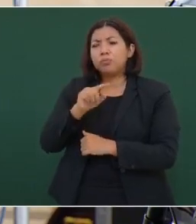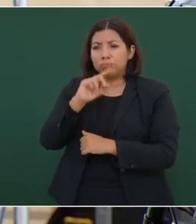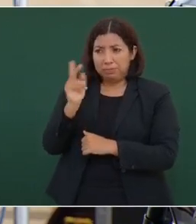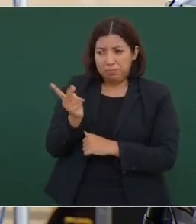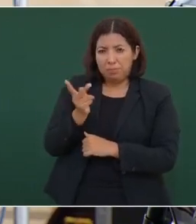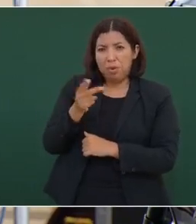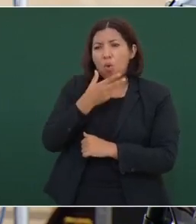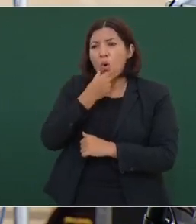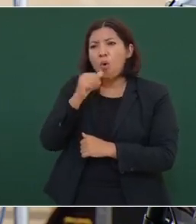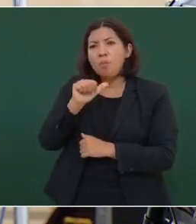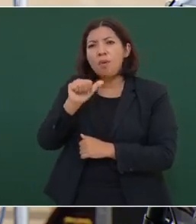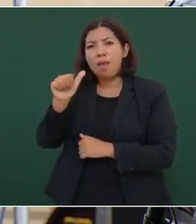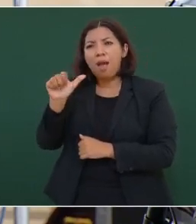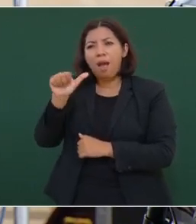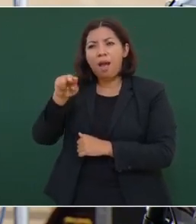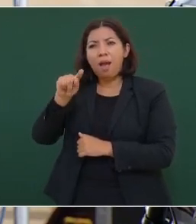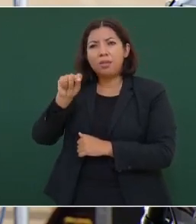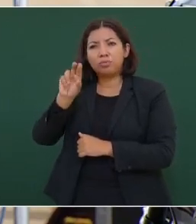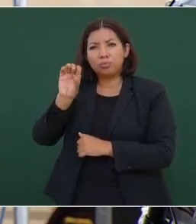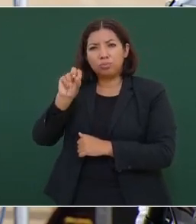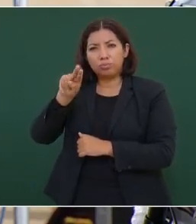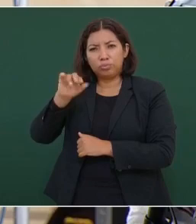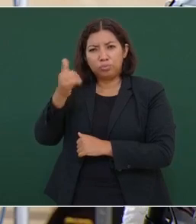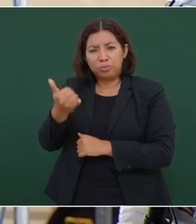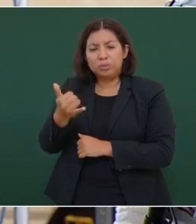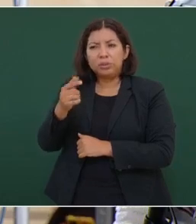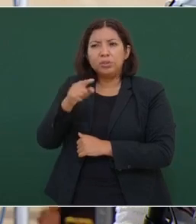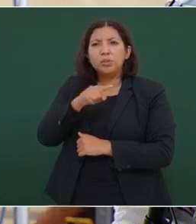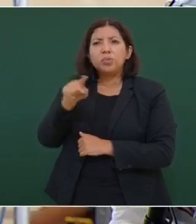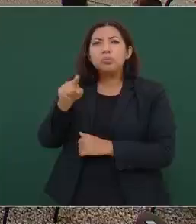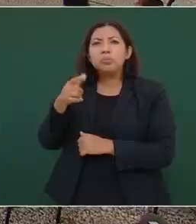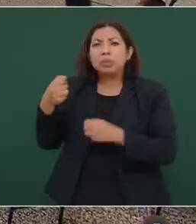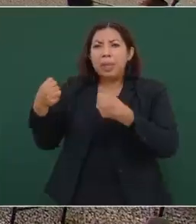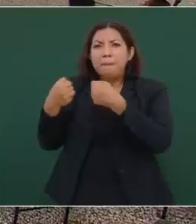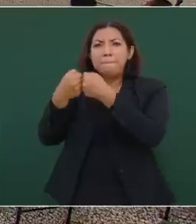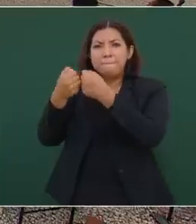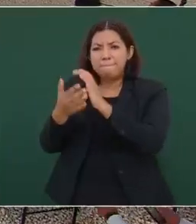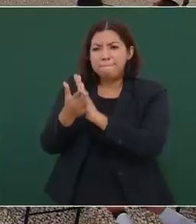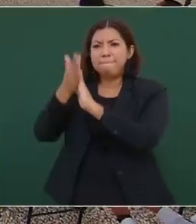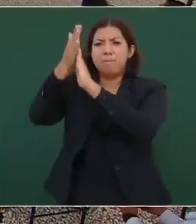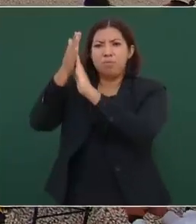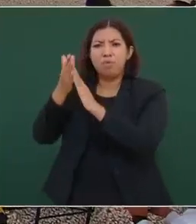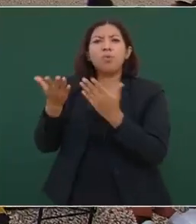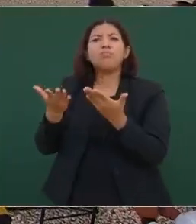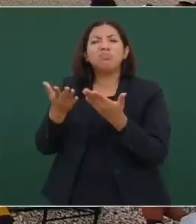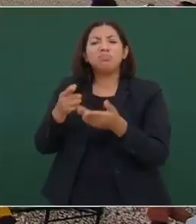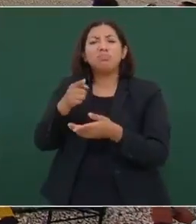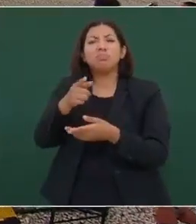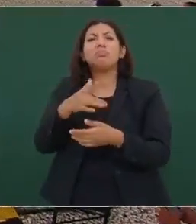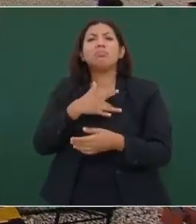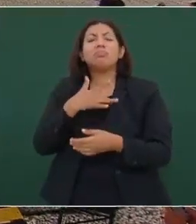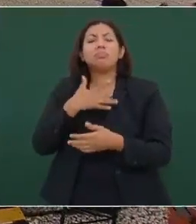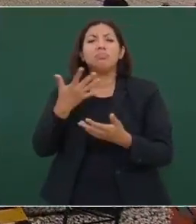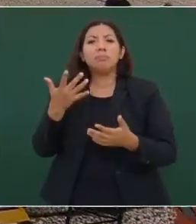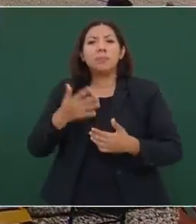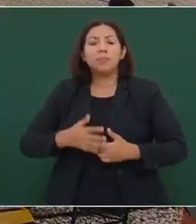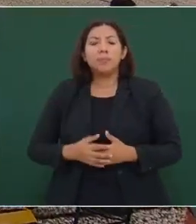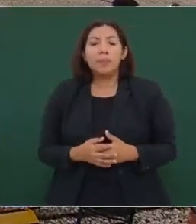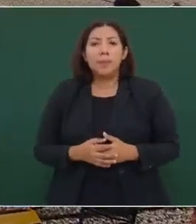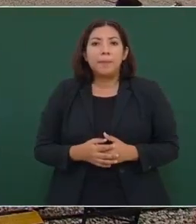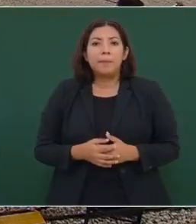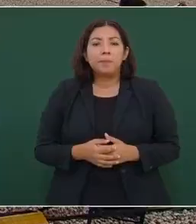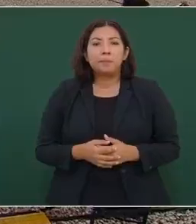¿Cómo sintió esta conversación? ¿Cómo vio este diálogo? Su evaluación, presidente, por favor. Pues fue buena la reunión.